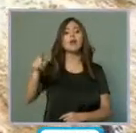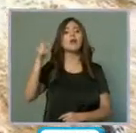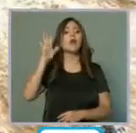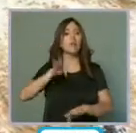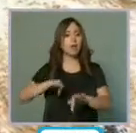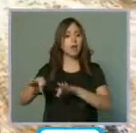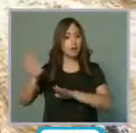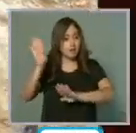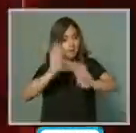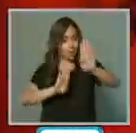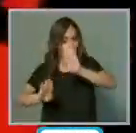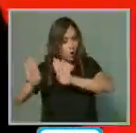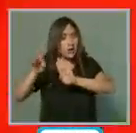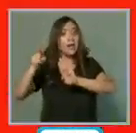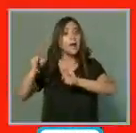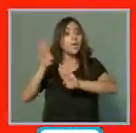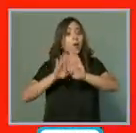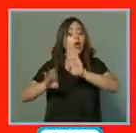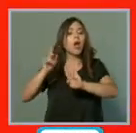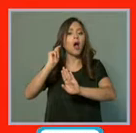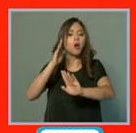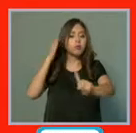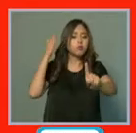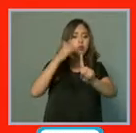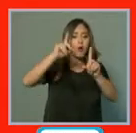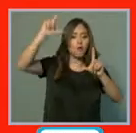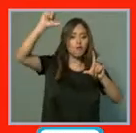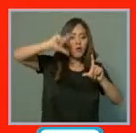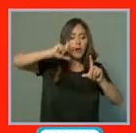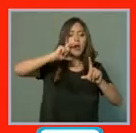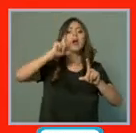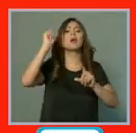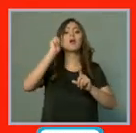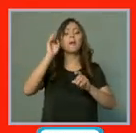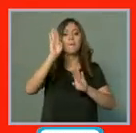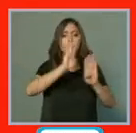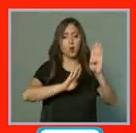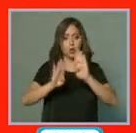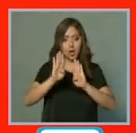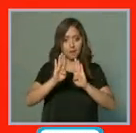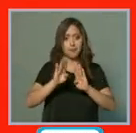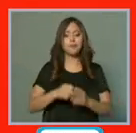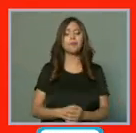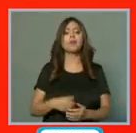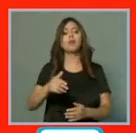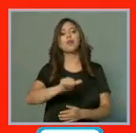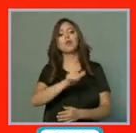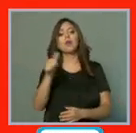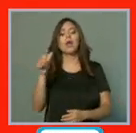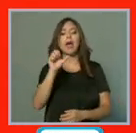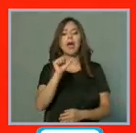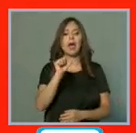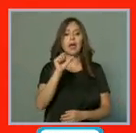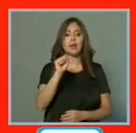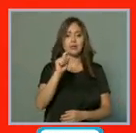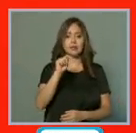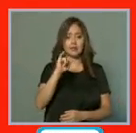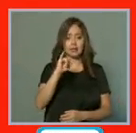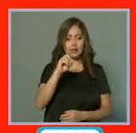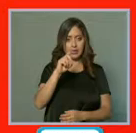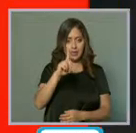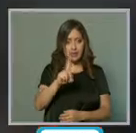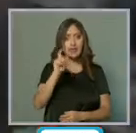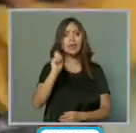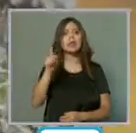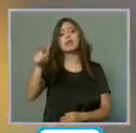se dedica a hacer foto de naturaleza. Astrid Chavarría, ella hace foto de desnudo y de hecho a Astrid